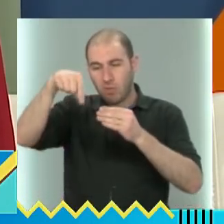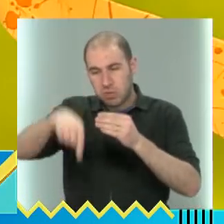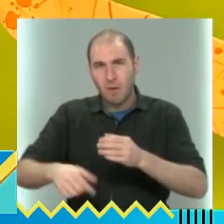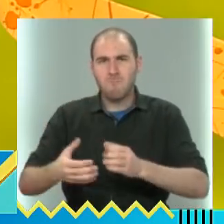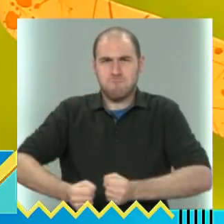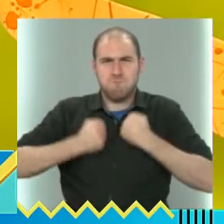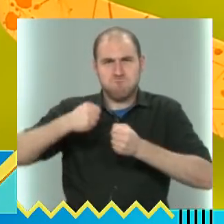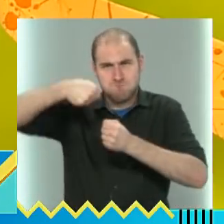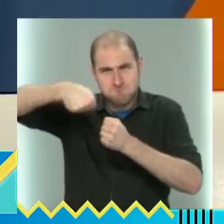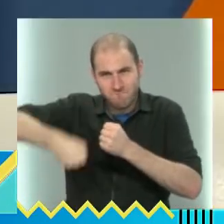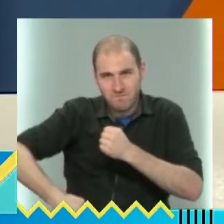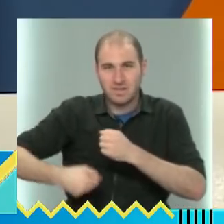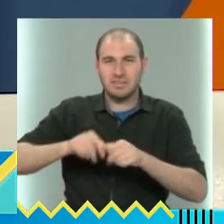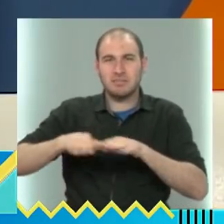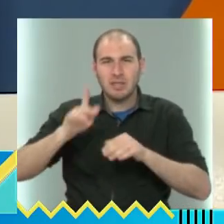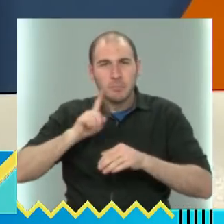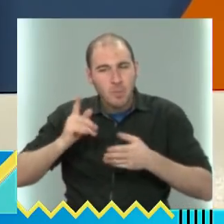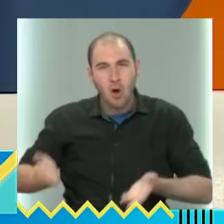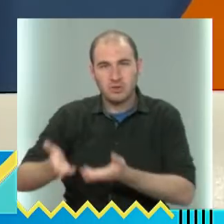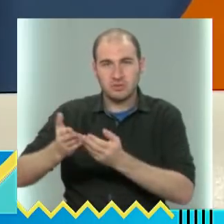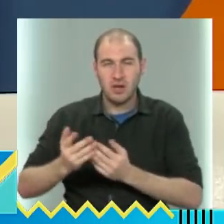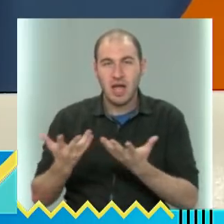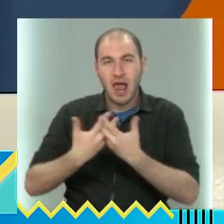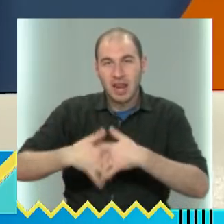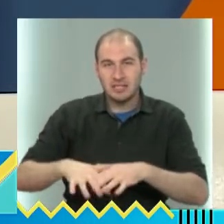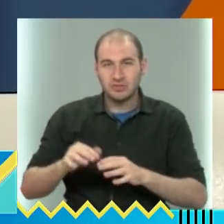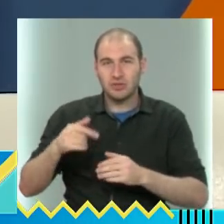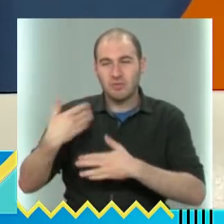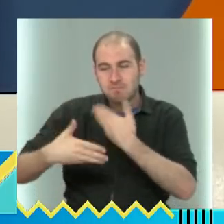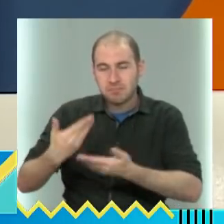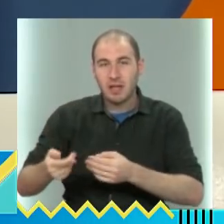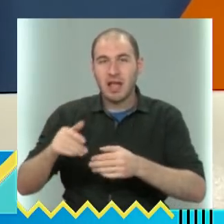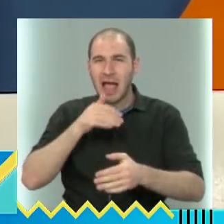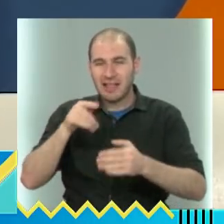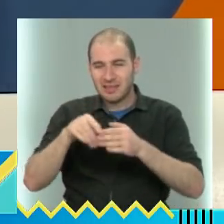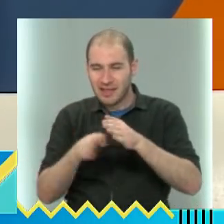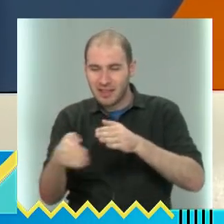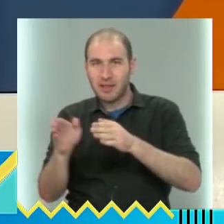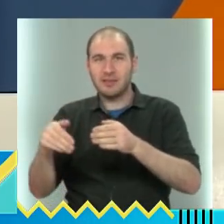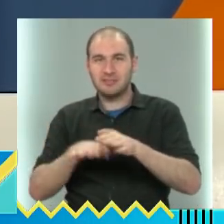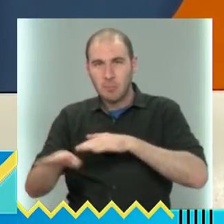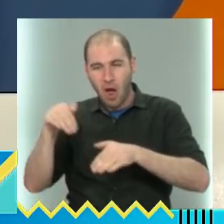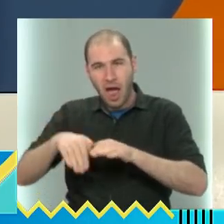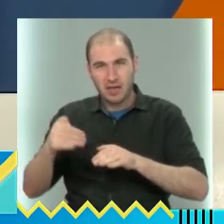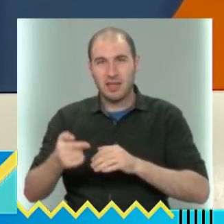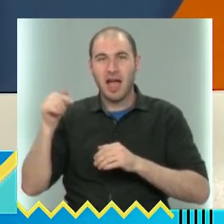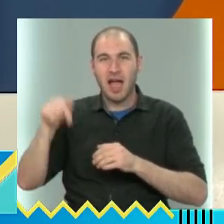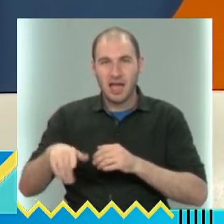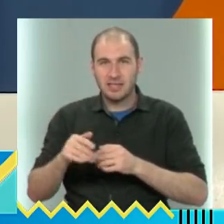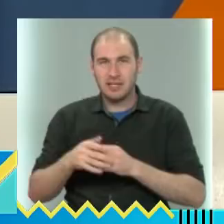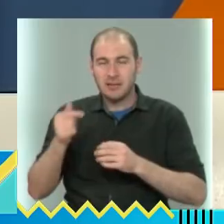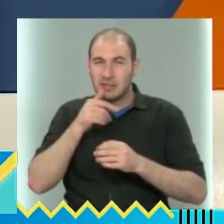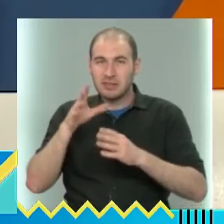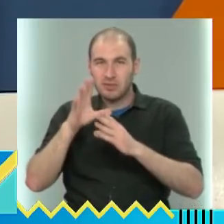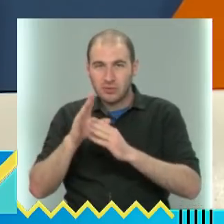altas presiones, que es la sismicidad inducida, asociada a la reactivación de fallas existentes en la zona que se encuentran en estado de